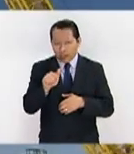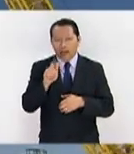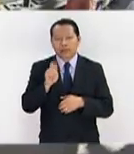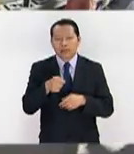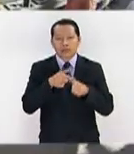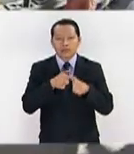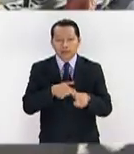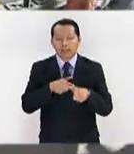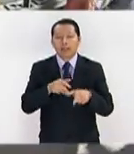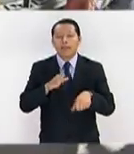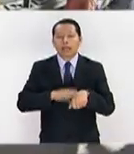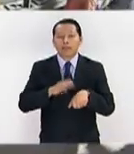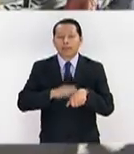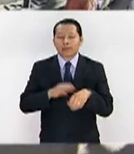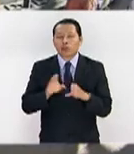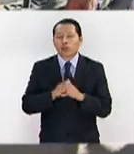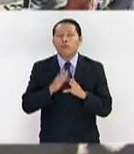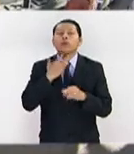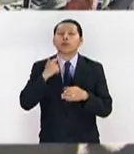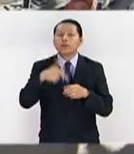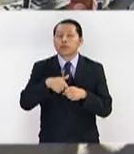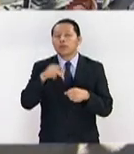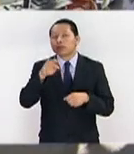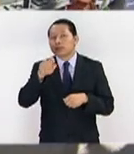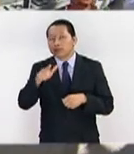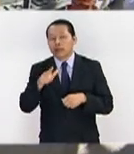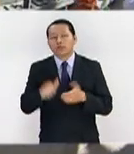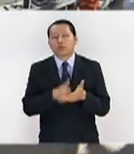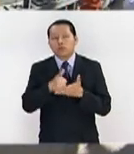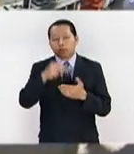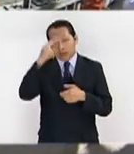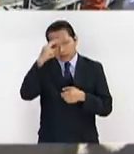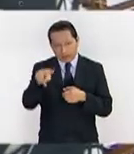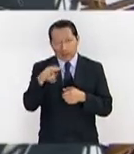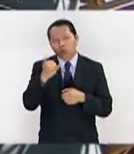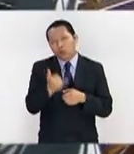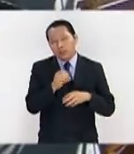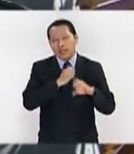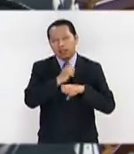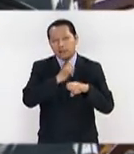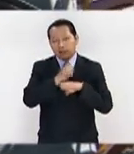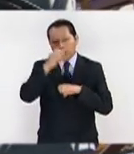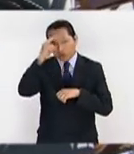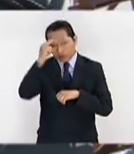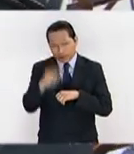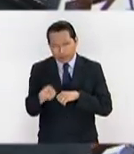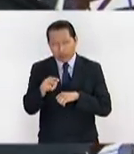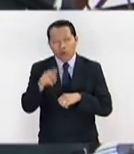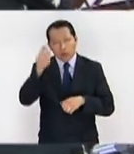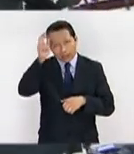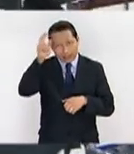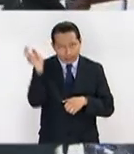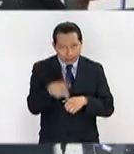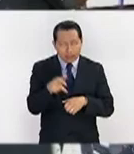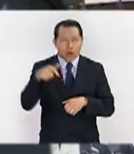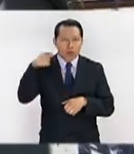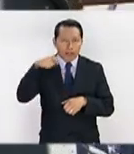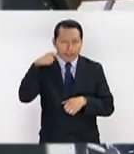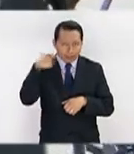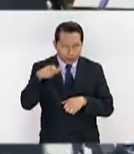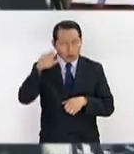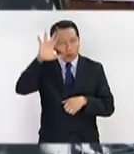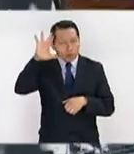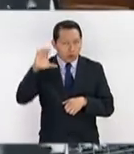siendo el principal proveedor de gasolinas y diésel de la Ciudad de México y de los estados de México, Hidalgo, Querétaro